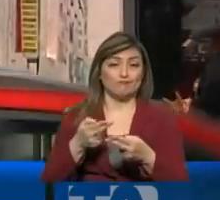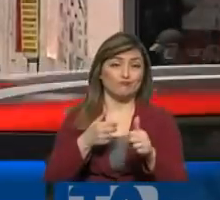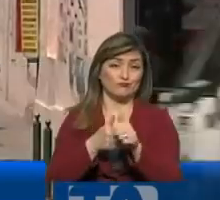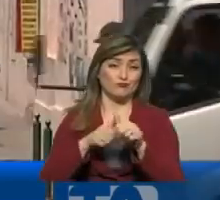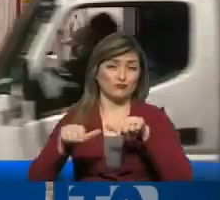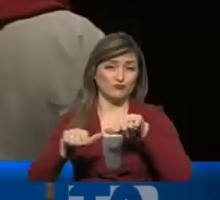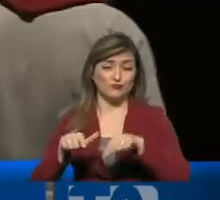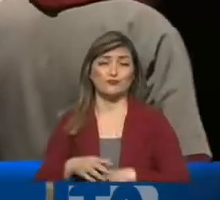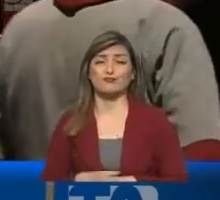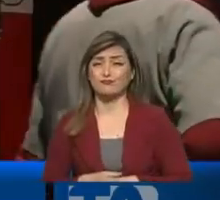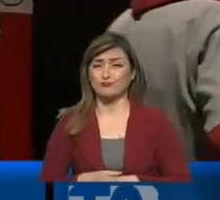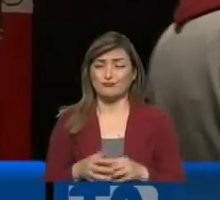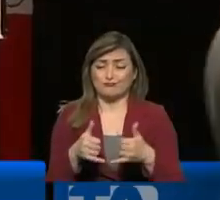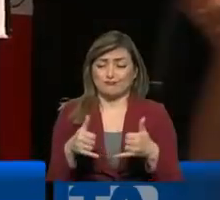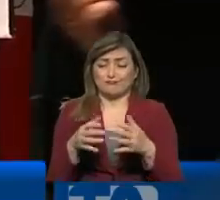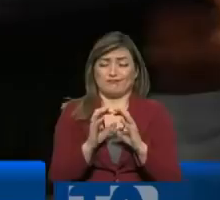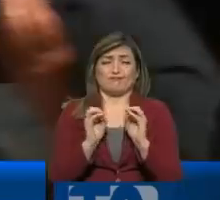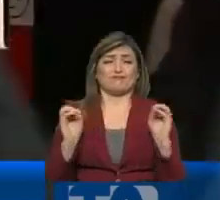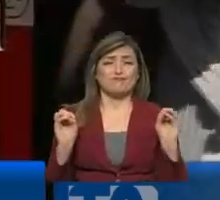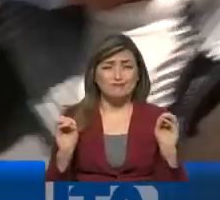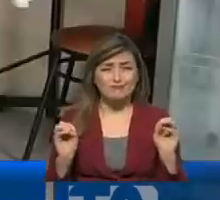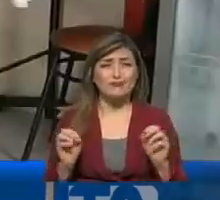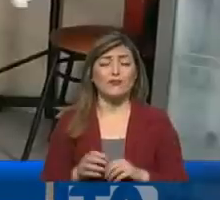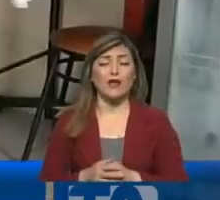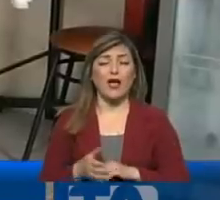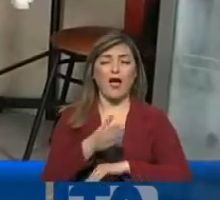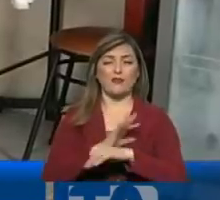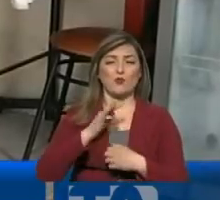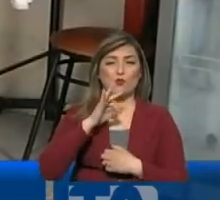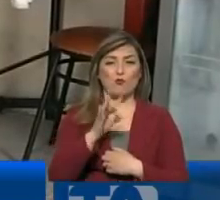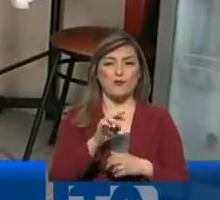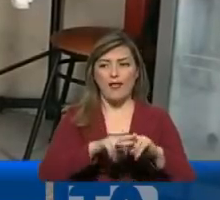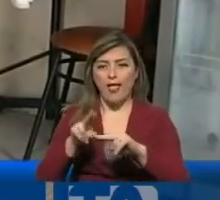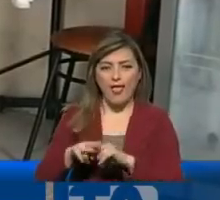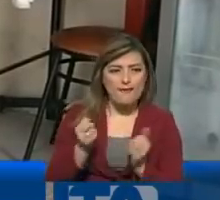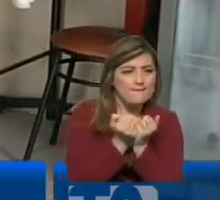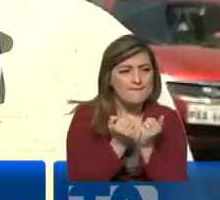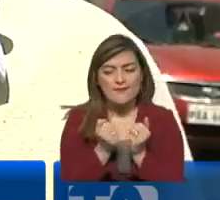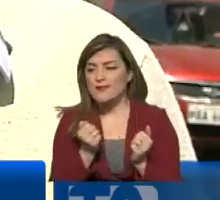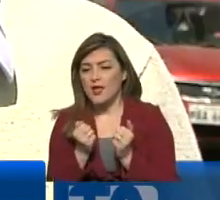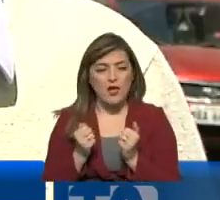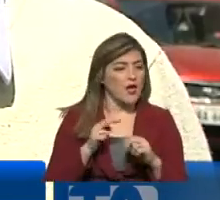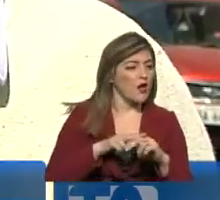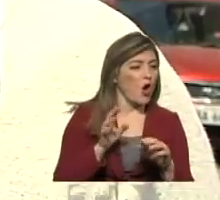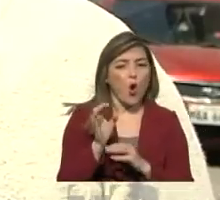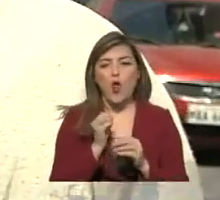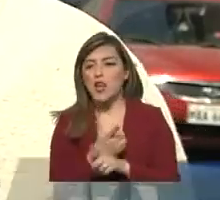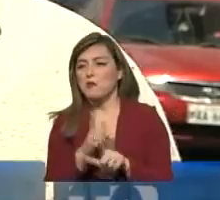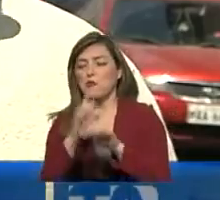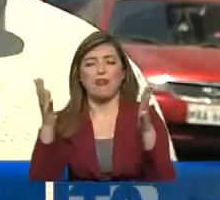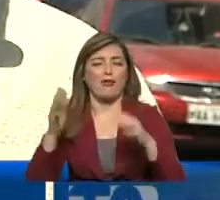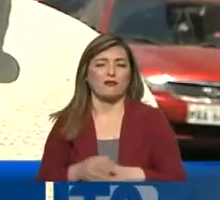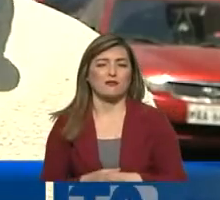en ese sector están vacíos, cuando antes de la pandemia no había ni dónde poner un pie. Antes se vendía